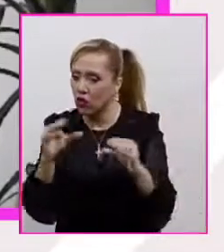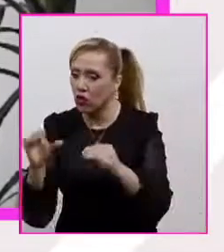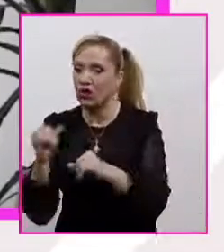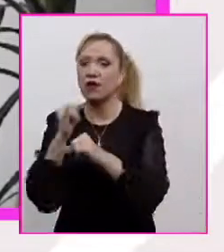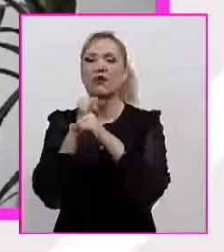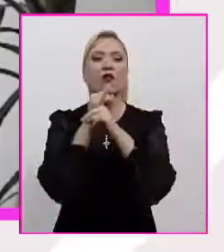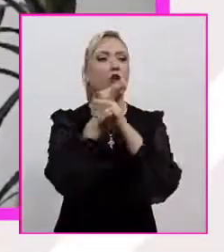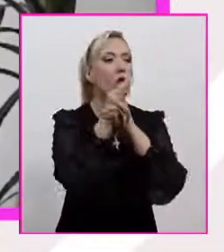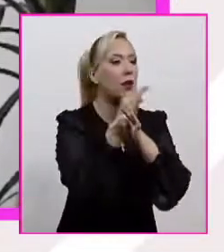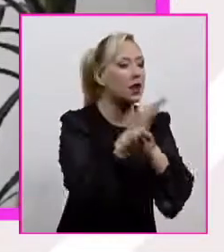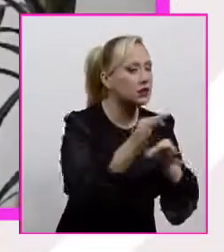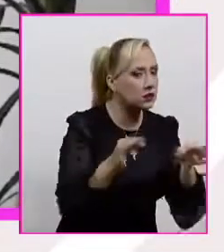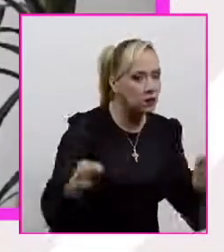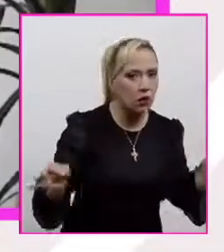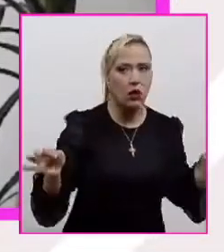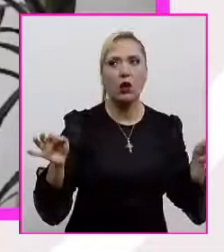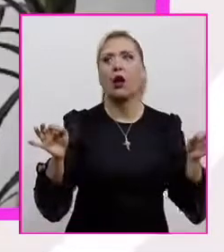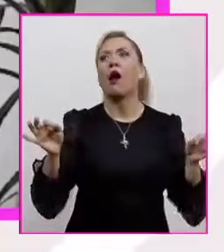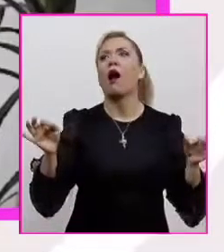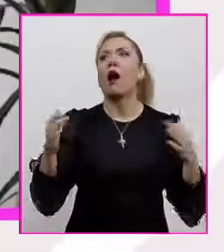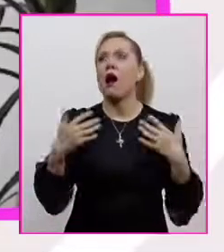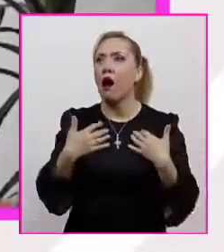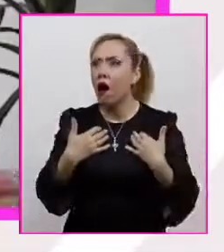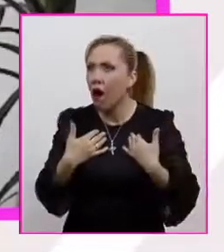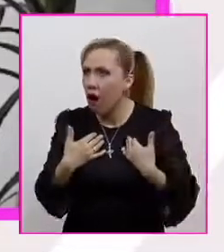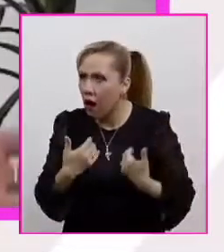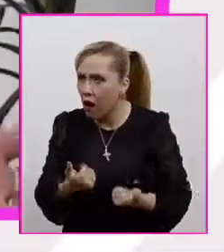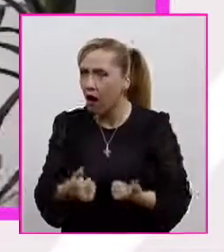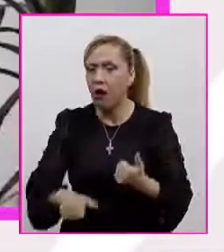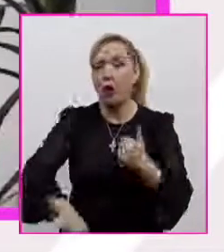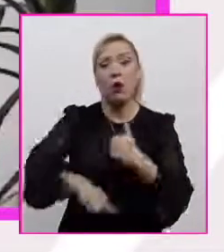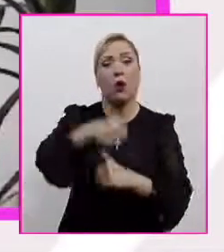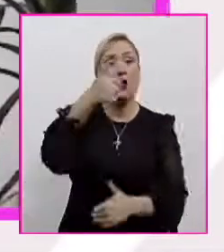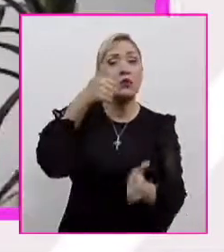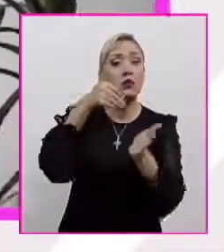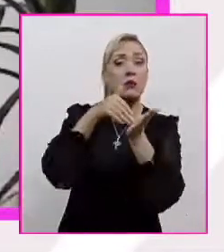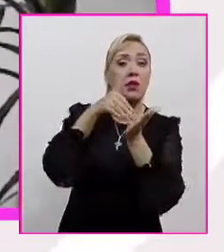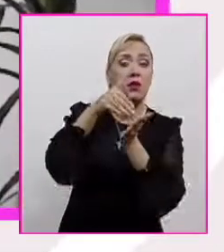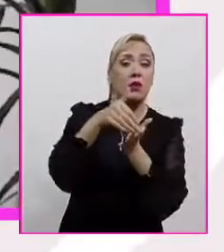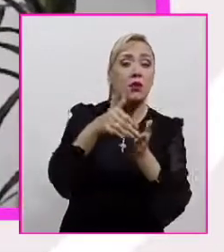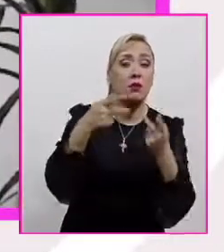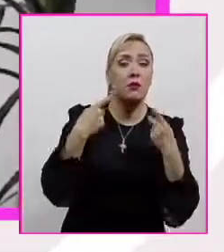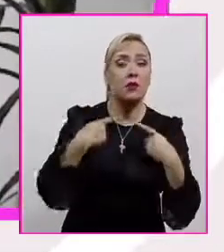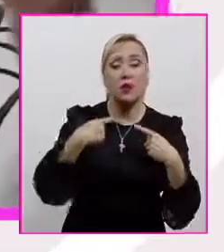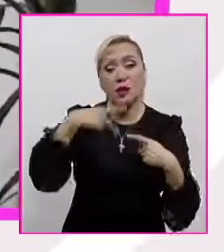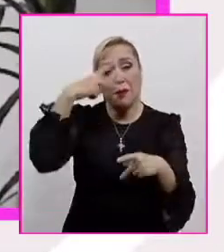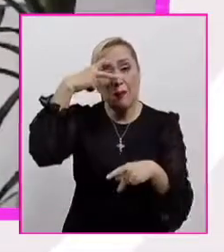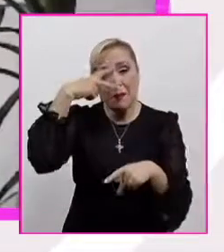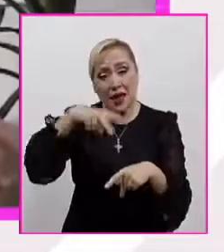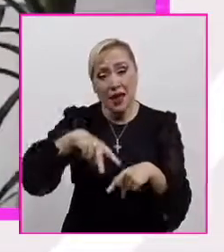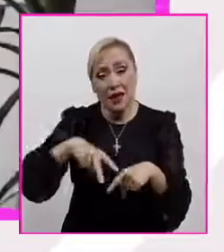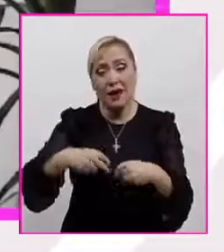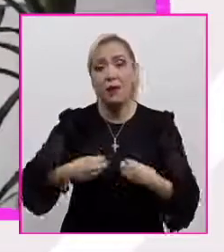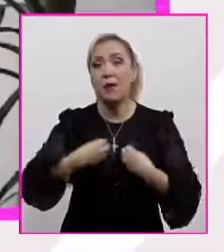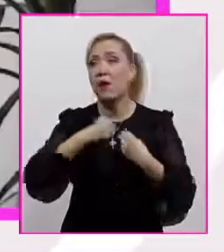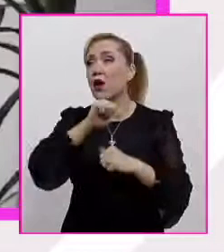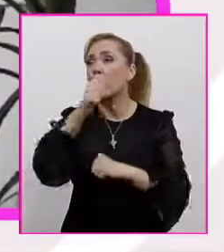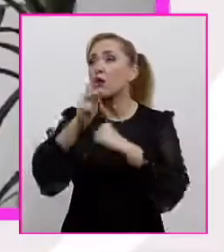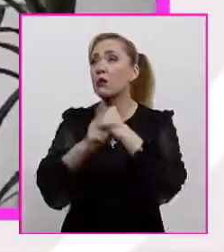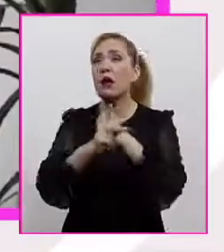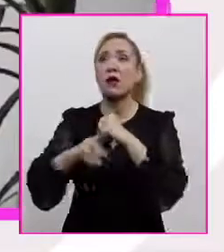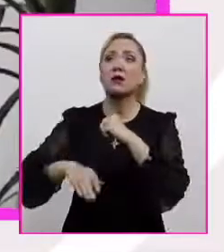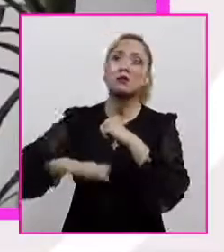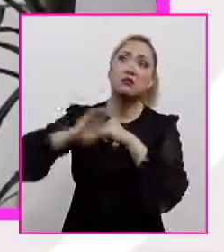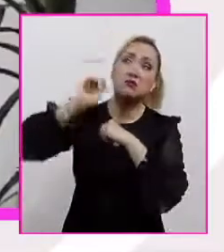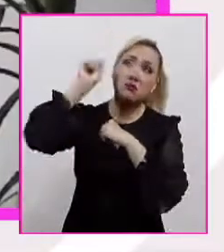Cuando comprendamos que una cifra de más de 11 millones de personas mexicanas viviendo en otro país y de manera particular